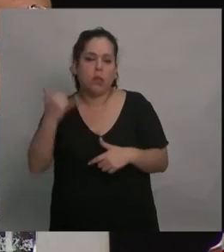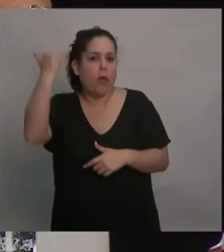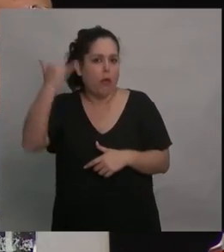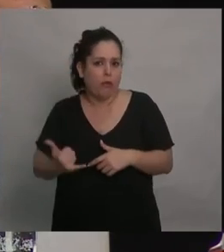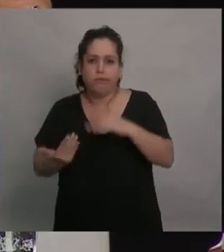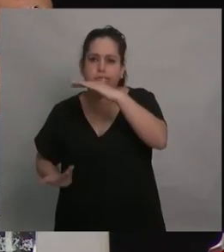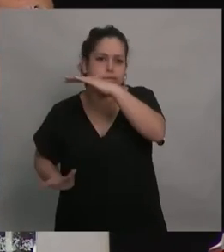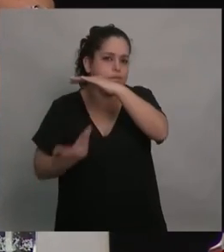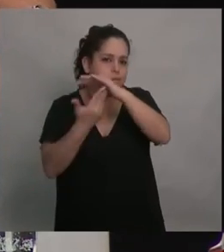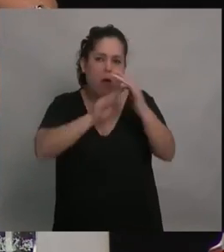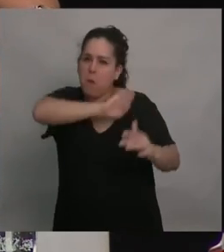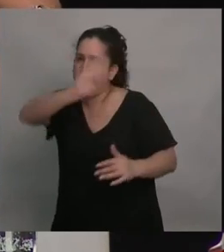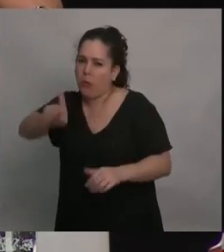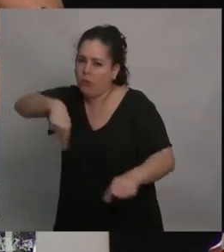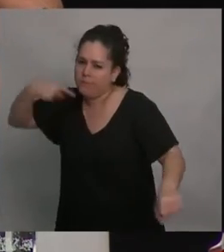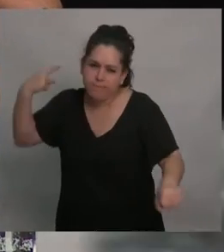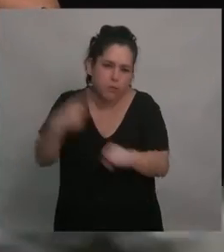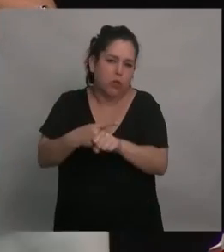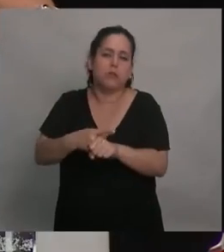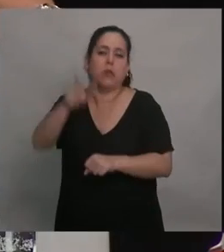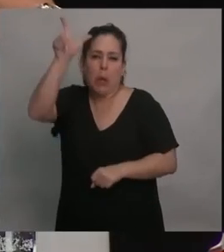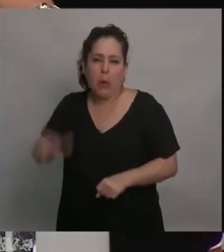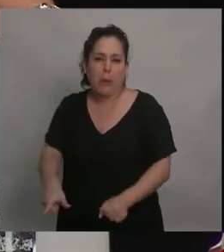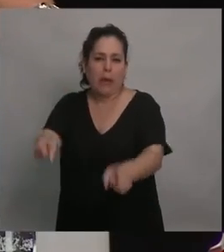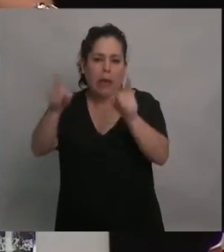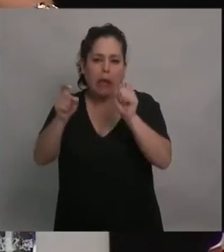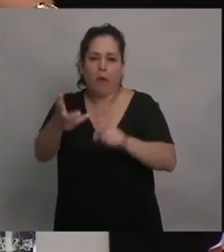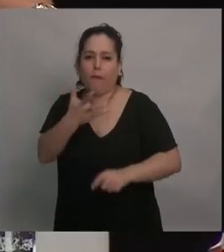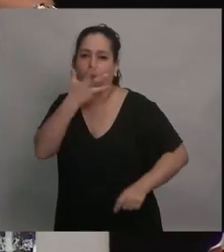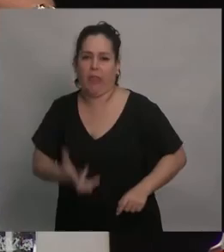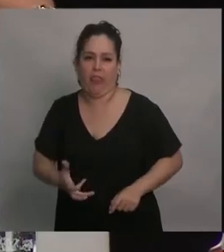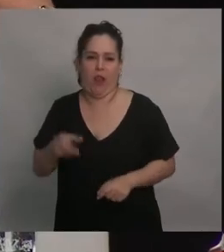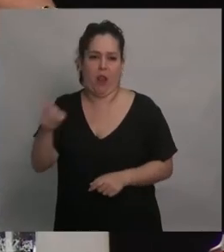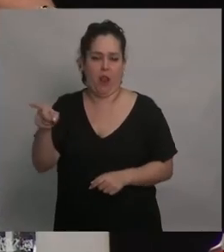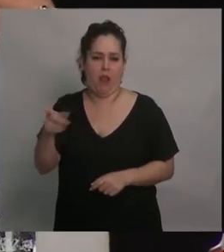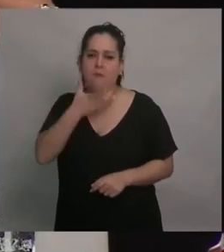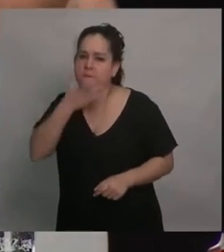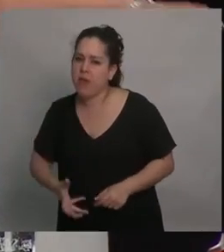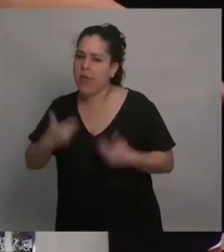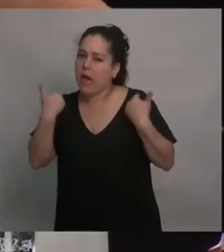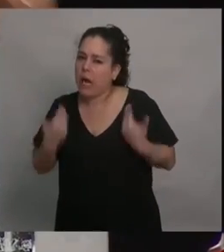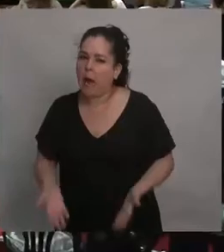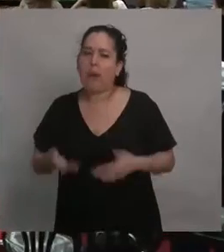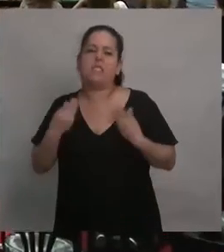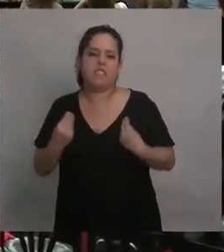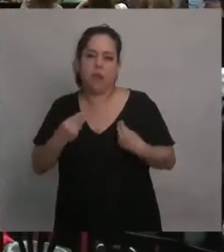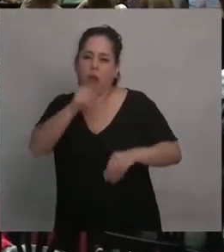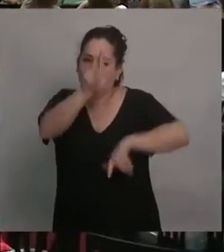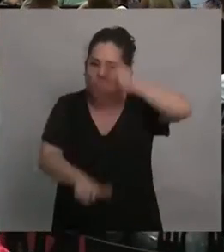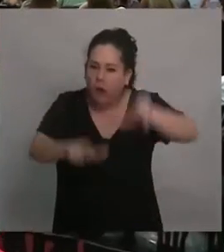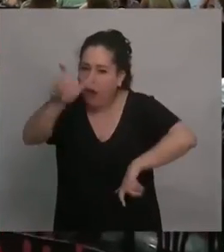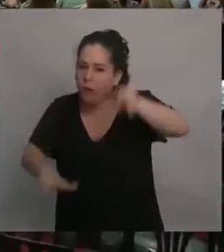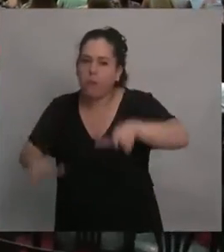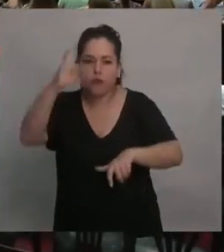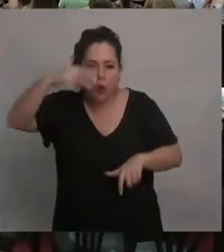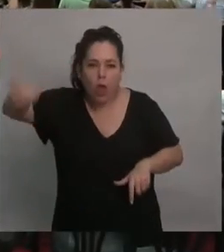invicto comandante, Fidel Castro, que fue capaz de unir a todos los hombres